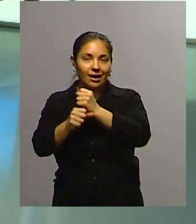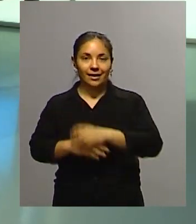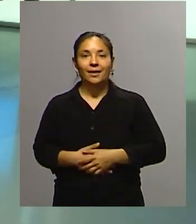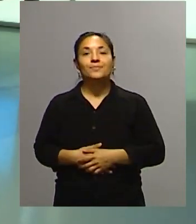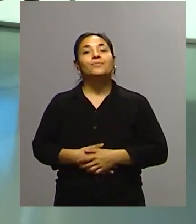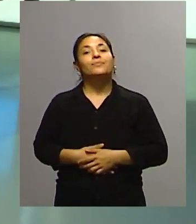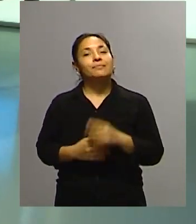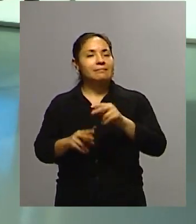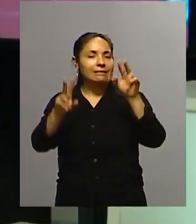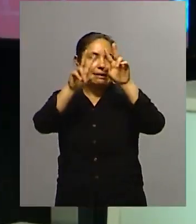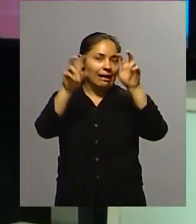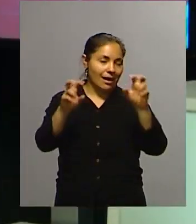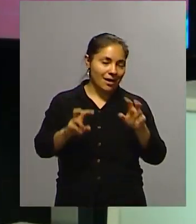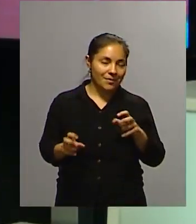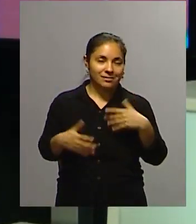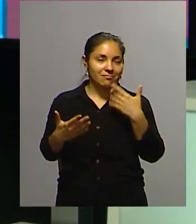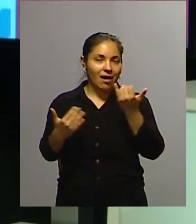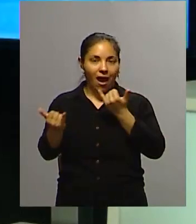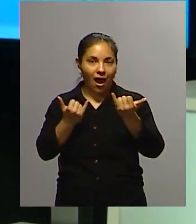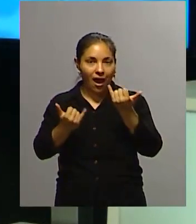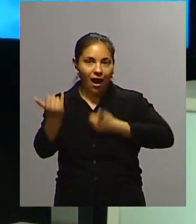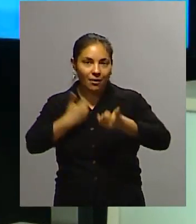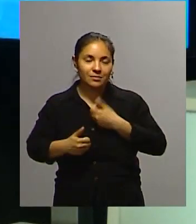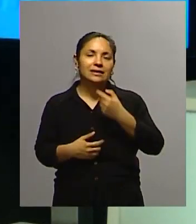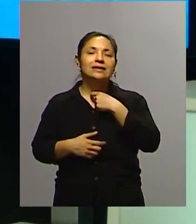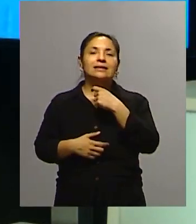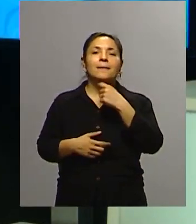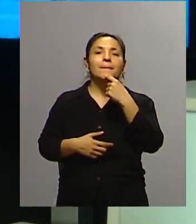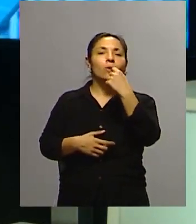a hablar de un montón de cosas, pero yo quiero preguntarte, me parece que Nobleza Obliga,